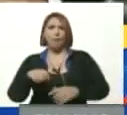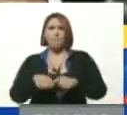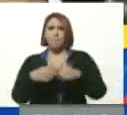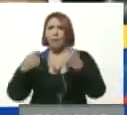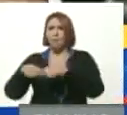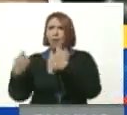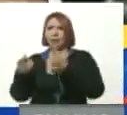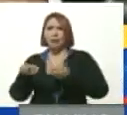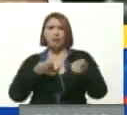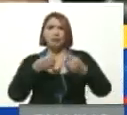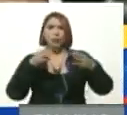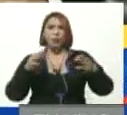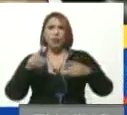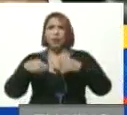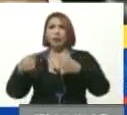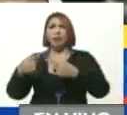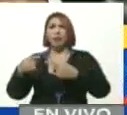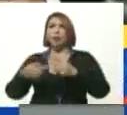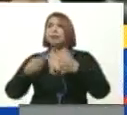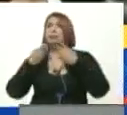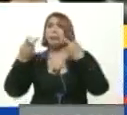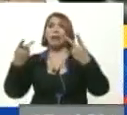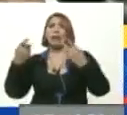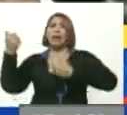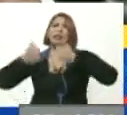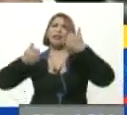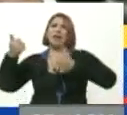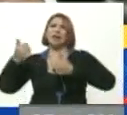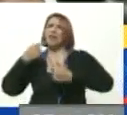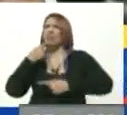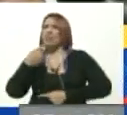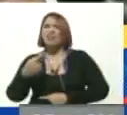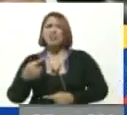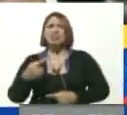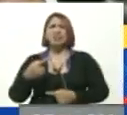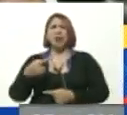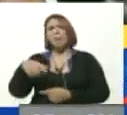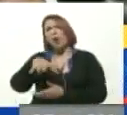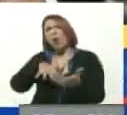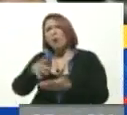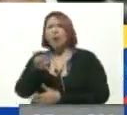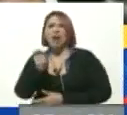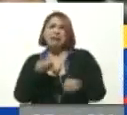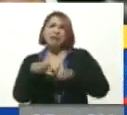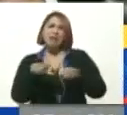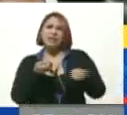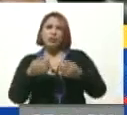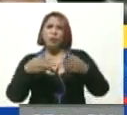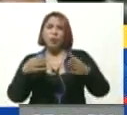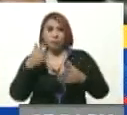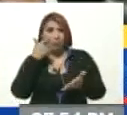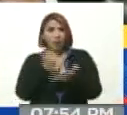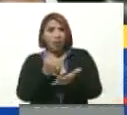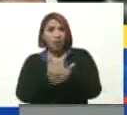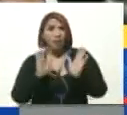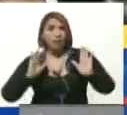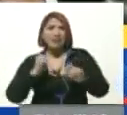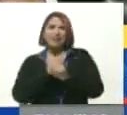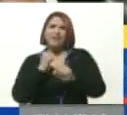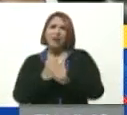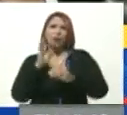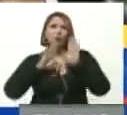públicos y después salen sus candidatos a reclamar la falla de los servicios públicos. ¿Te das cuenta? El trabajo